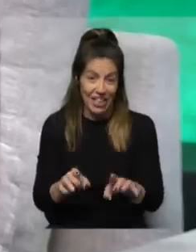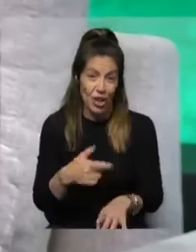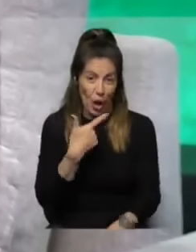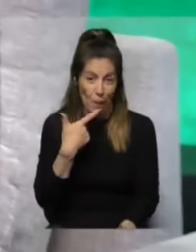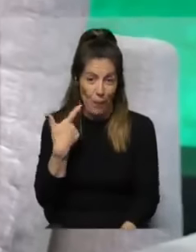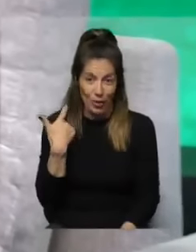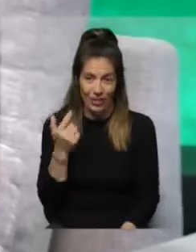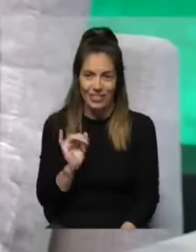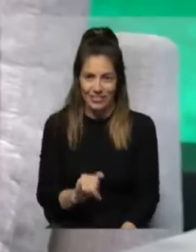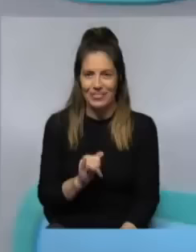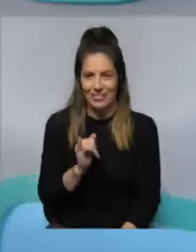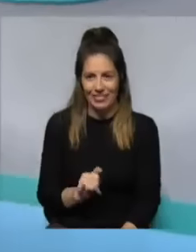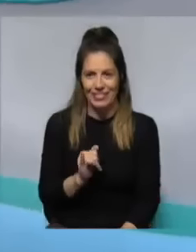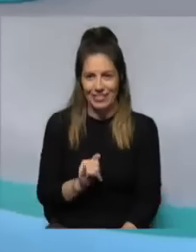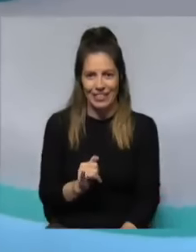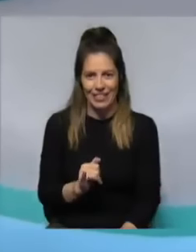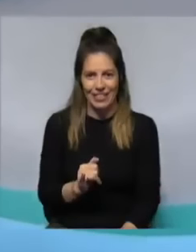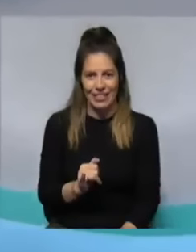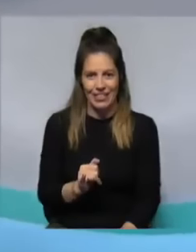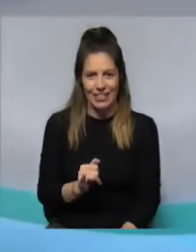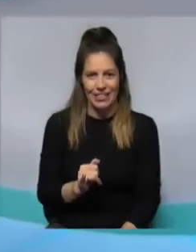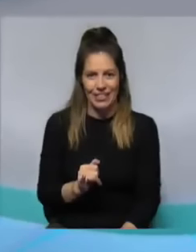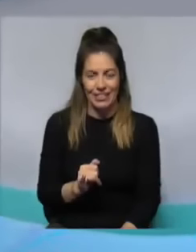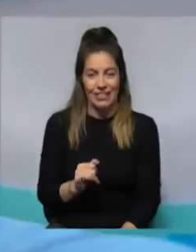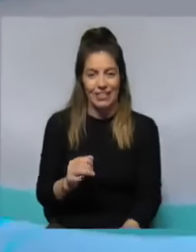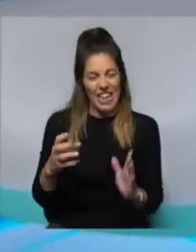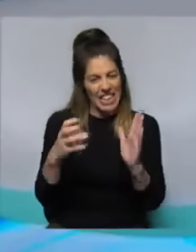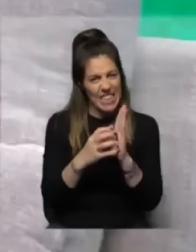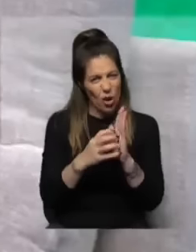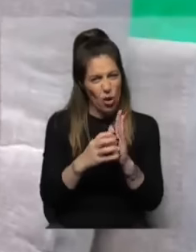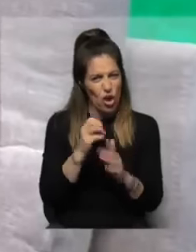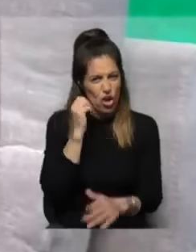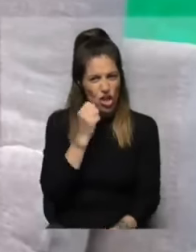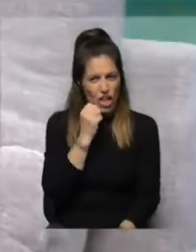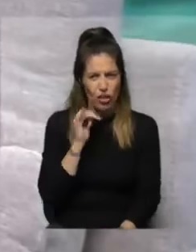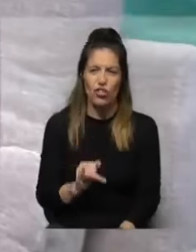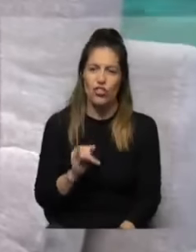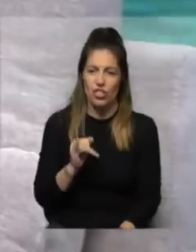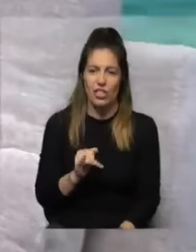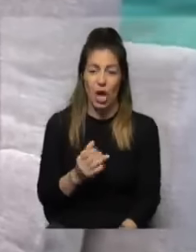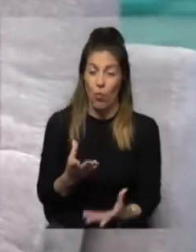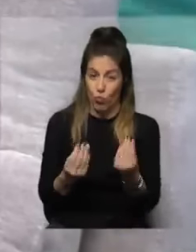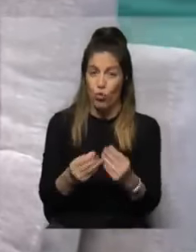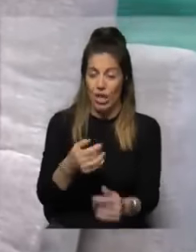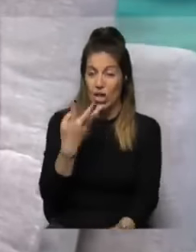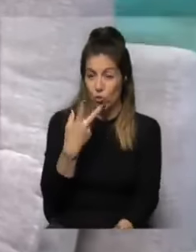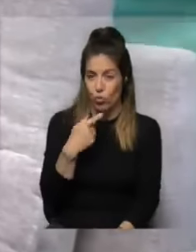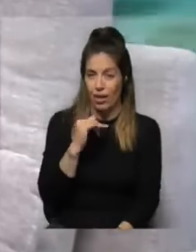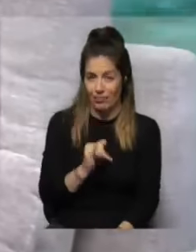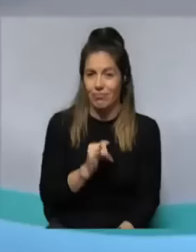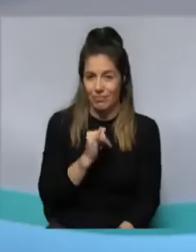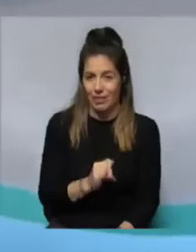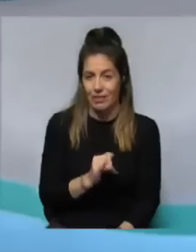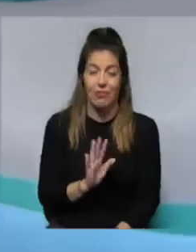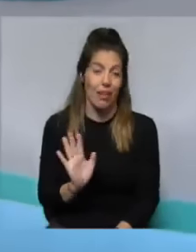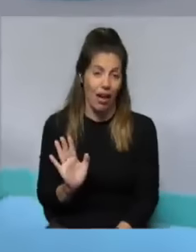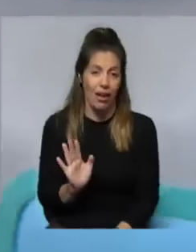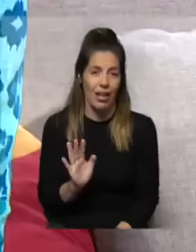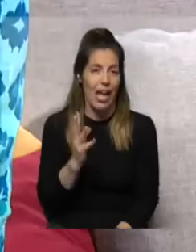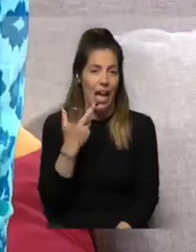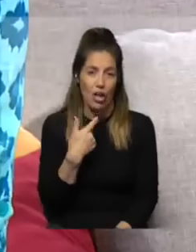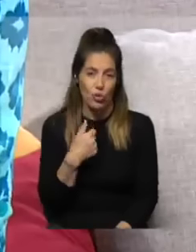Si hace daño, es rico. ¿Tiene hexágonos? ¿Tiene hexágonos negros el dulce de leche? Sí, claro. Y exceso de azúcar, sí. Ah, está. Bueno, está. De azúcar